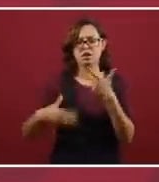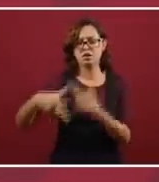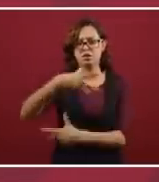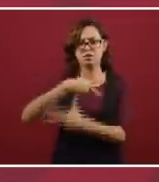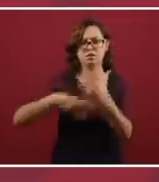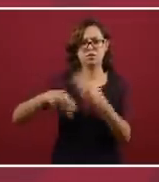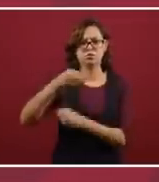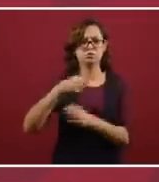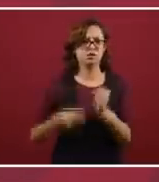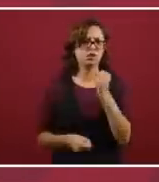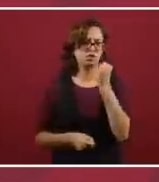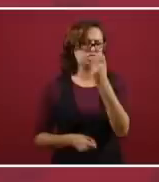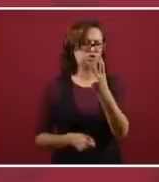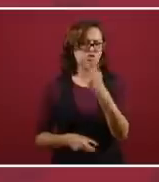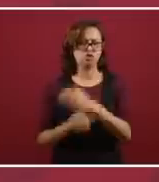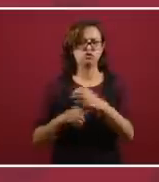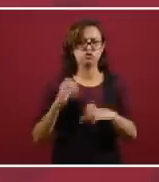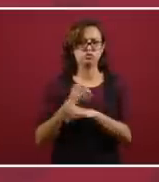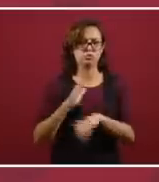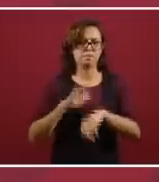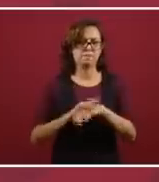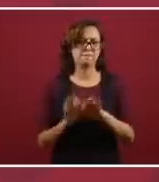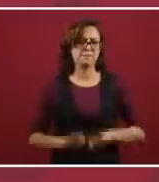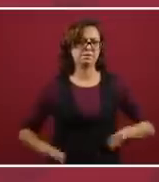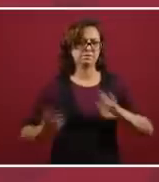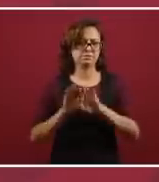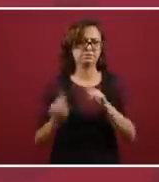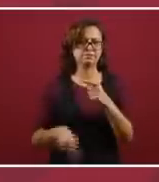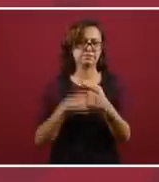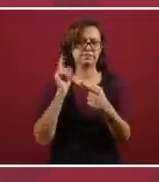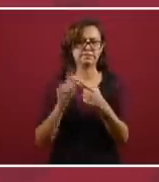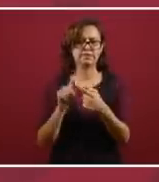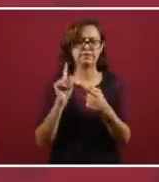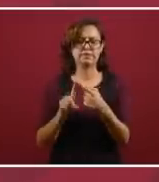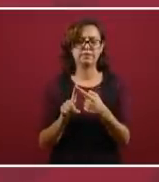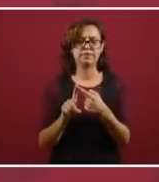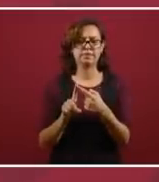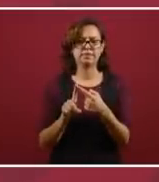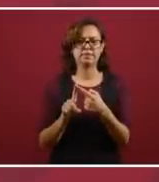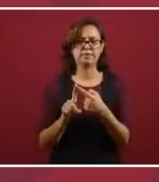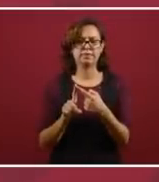dos cosas, ¿no? En general, primero, desempolvar